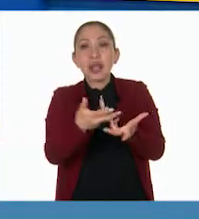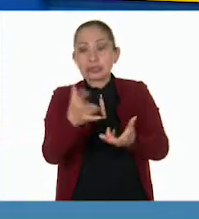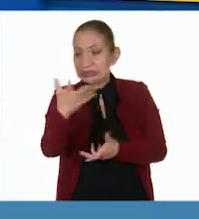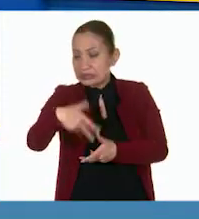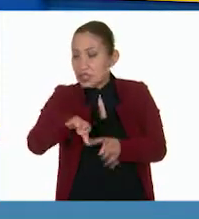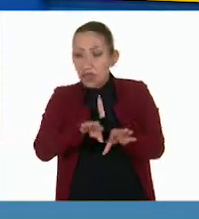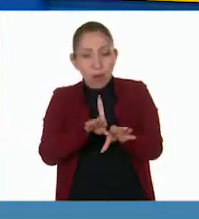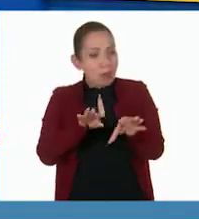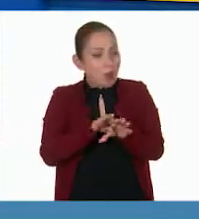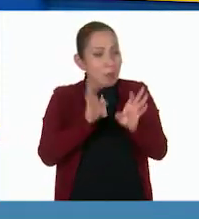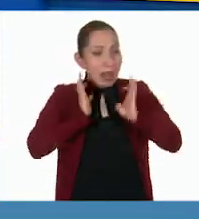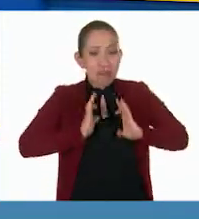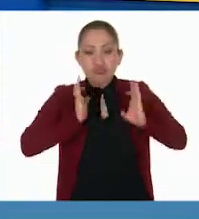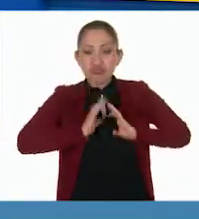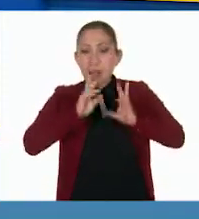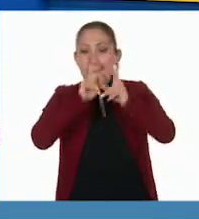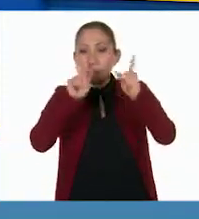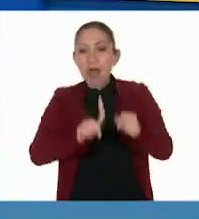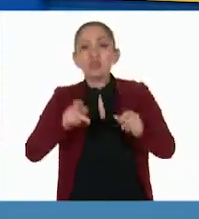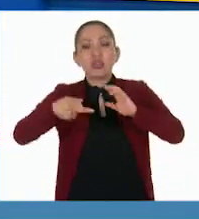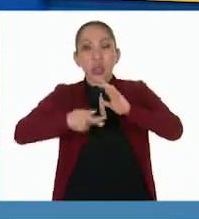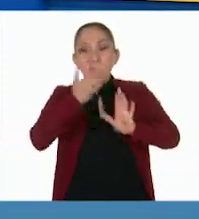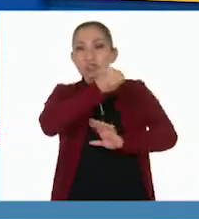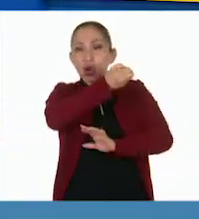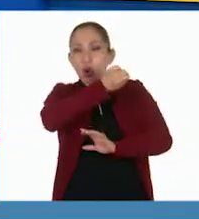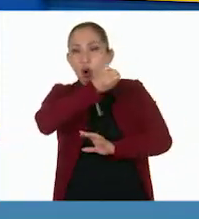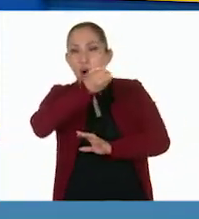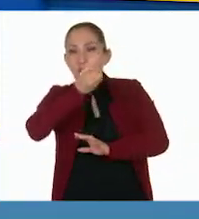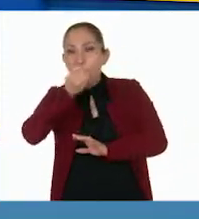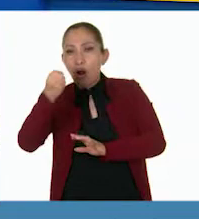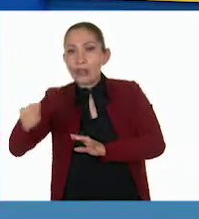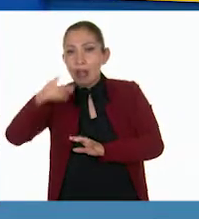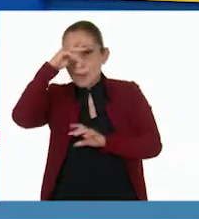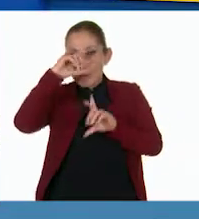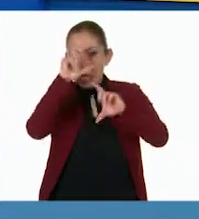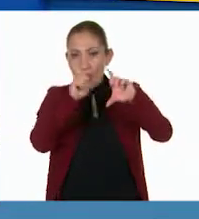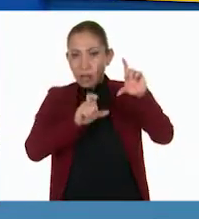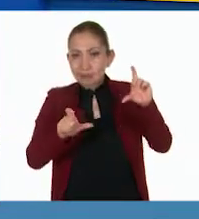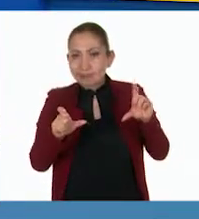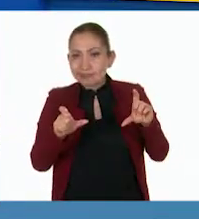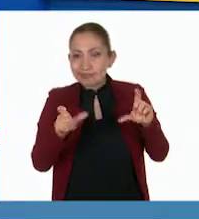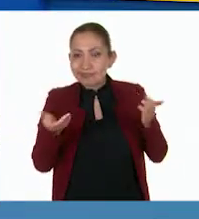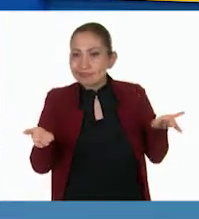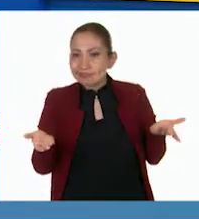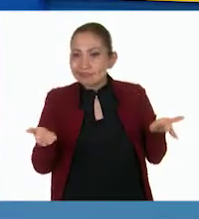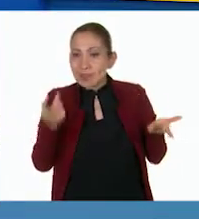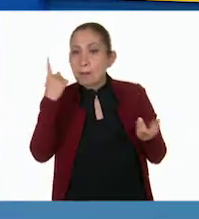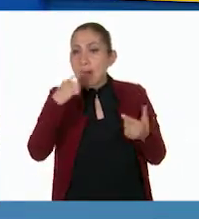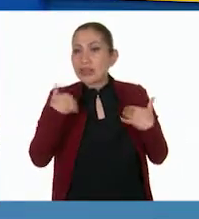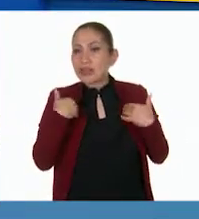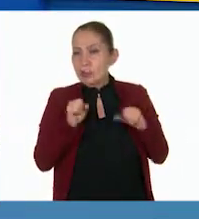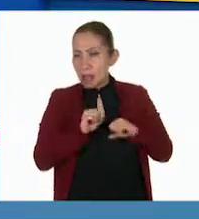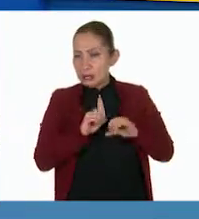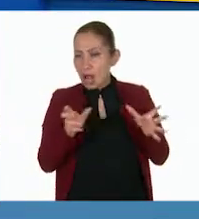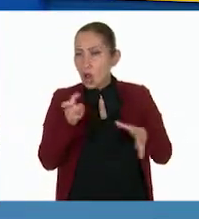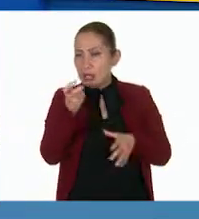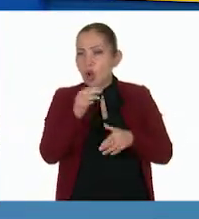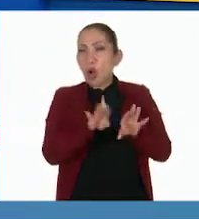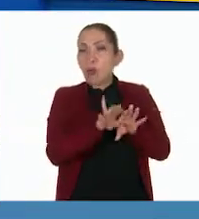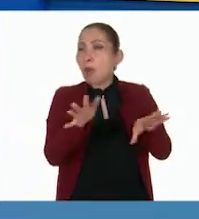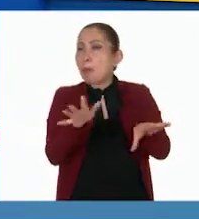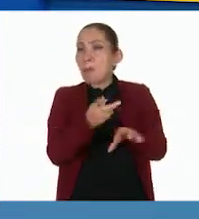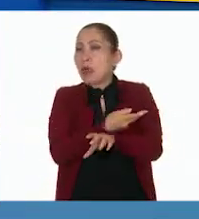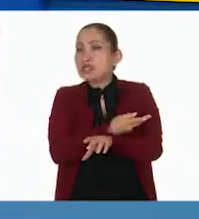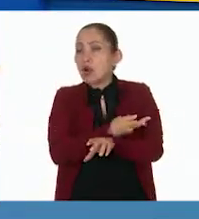encontrar la manera de pacificar y devolver el orden institucional al país. Así que, para que podamos entender este proceso,